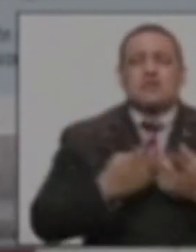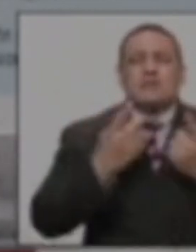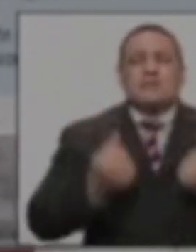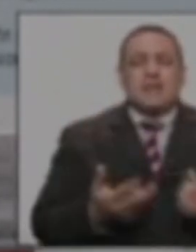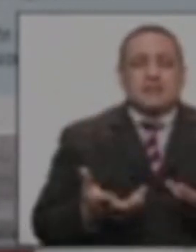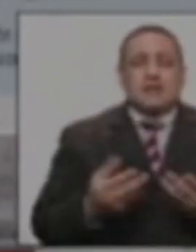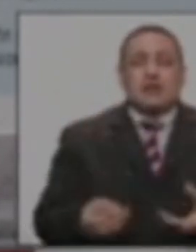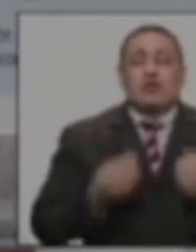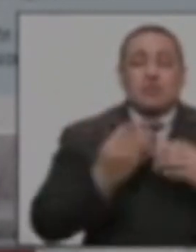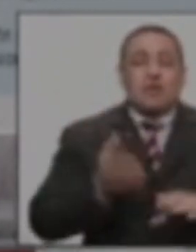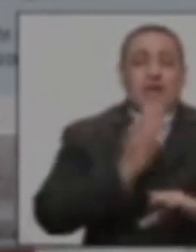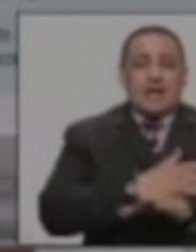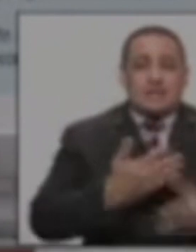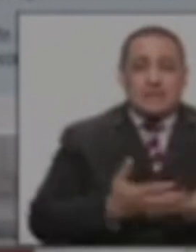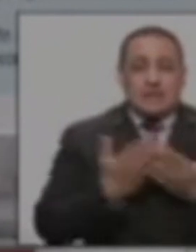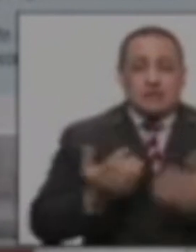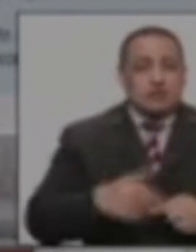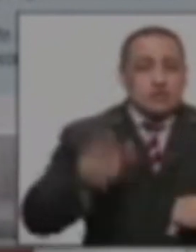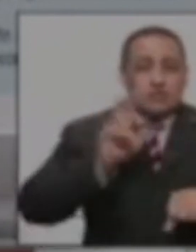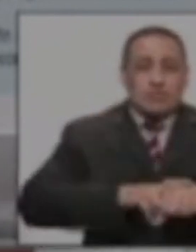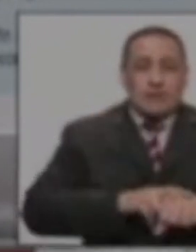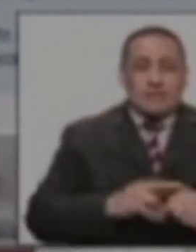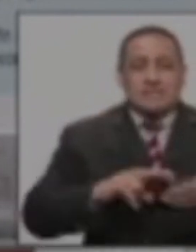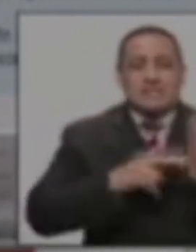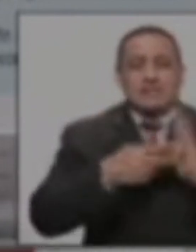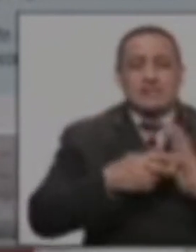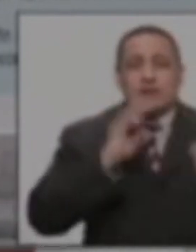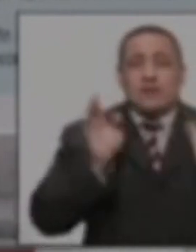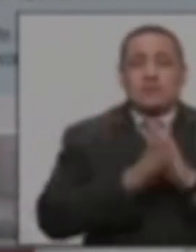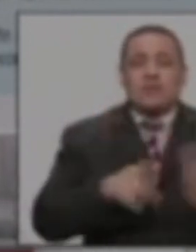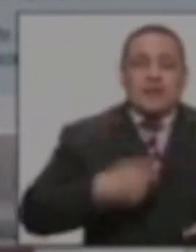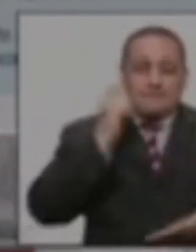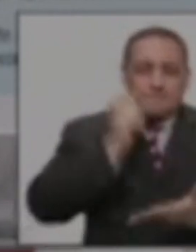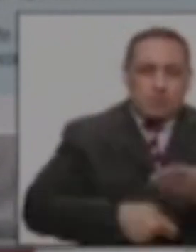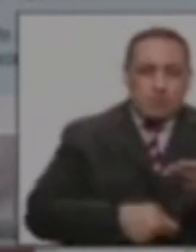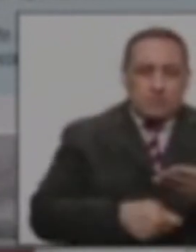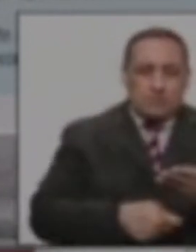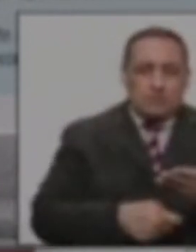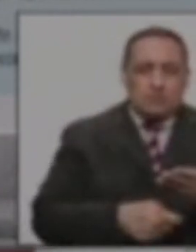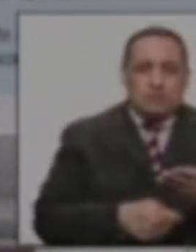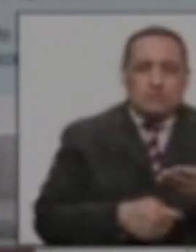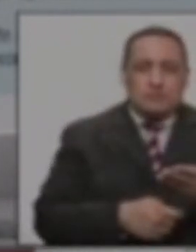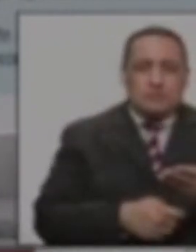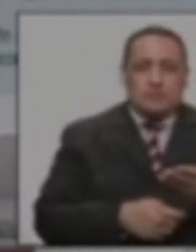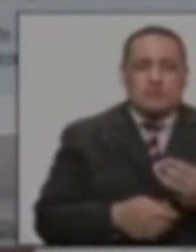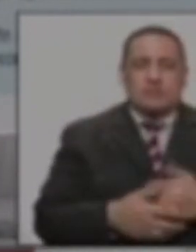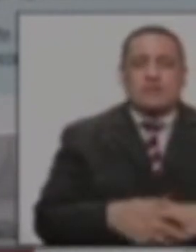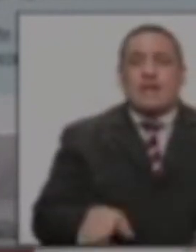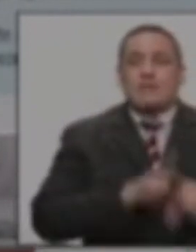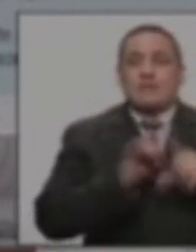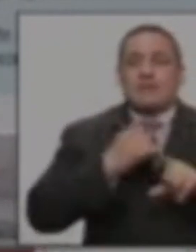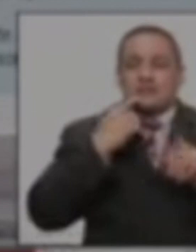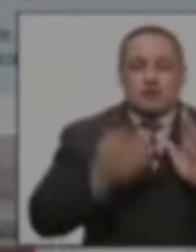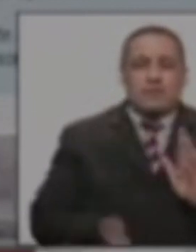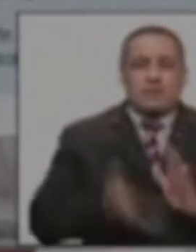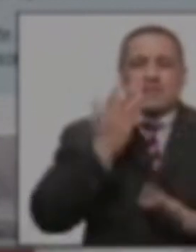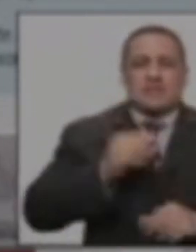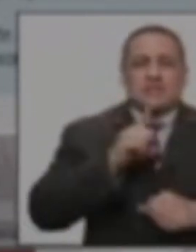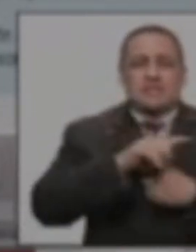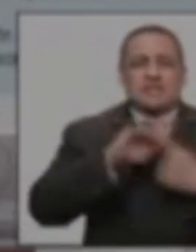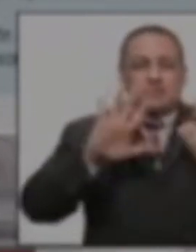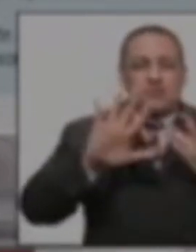¿no? Como ven, recursos ordinarios, es decir, impuestos, básicamente, ¿no? Está aumentando